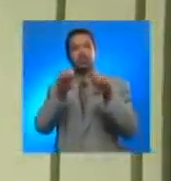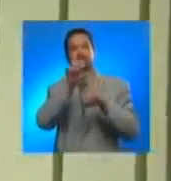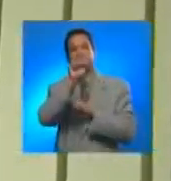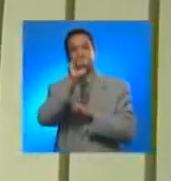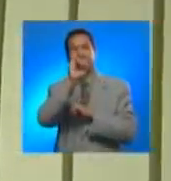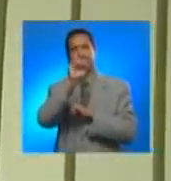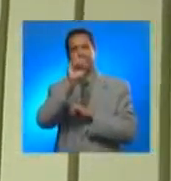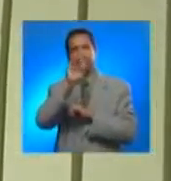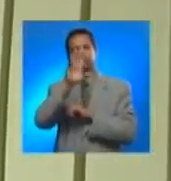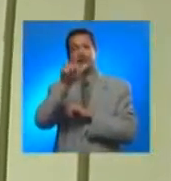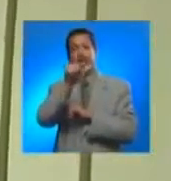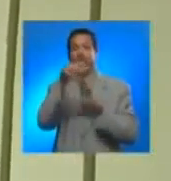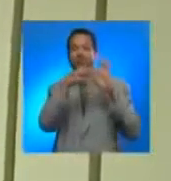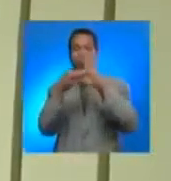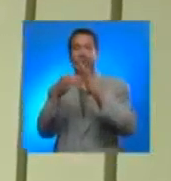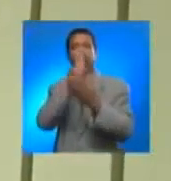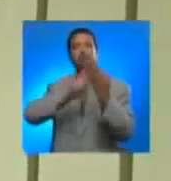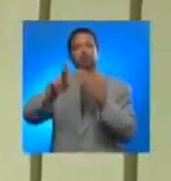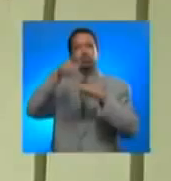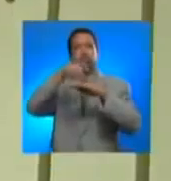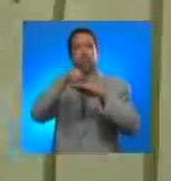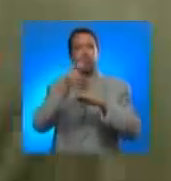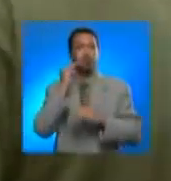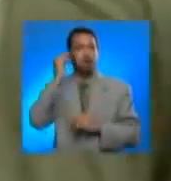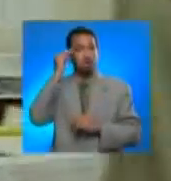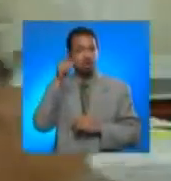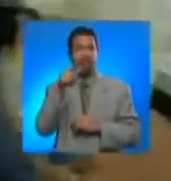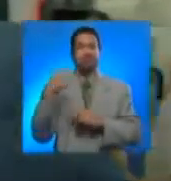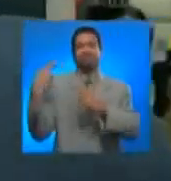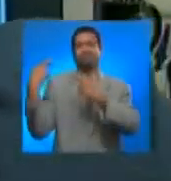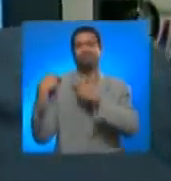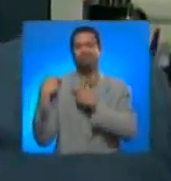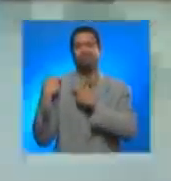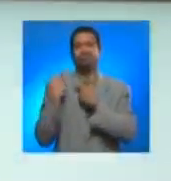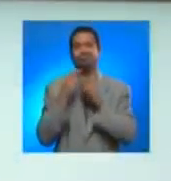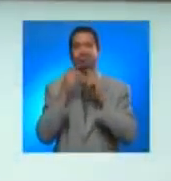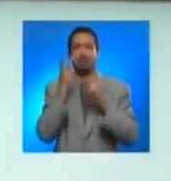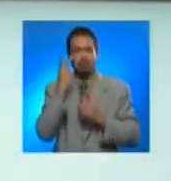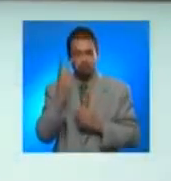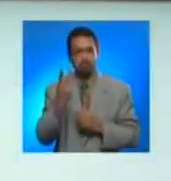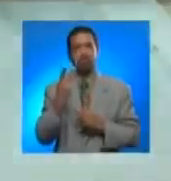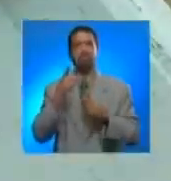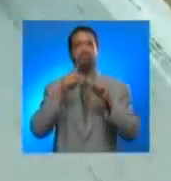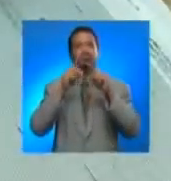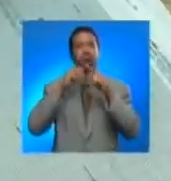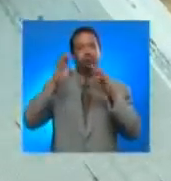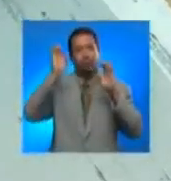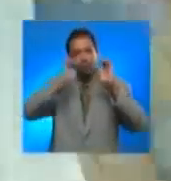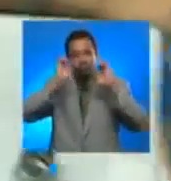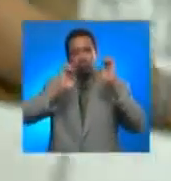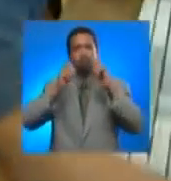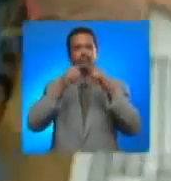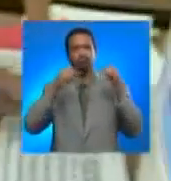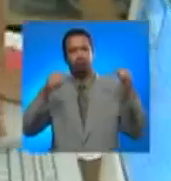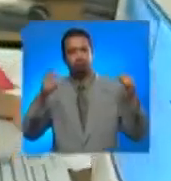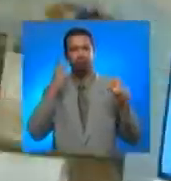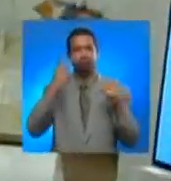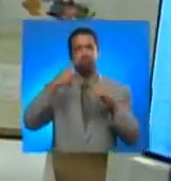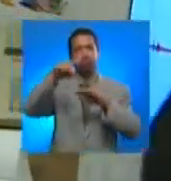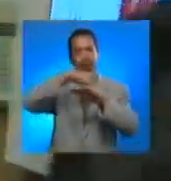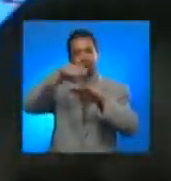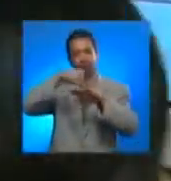del Pacífico, localizado en Hawái, y el Centro de Alertas de Tsunamis de Alaska y costa oeste de los Estados Unidos. Estos centros utilizan